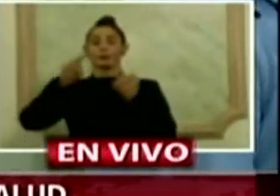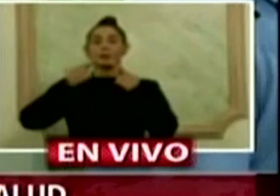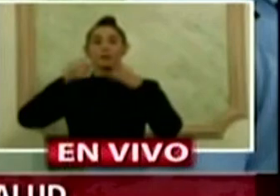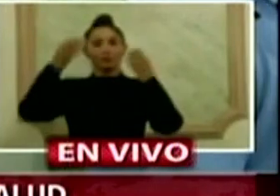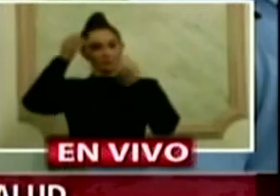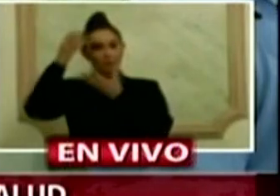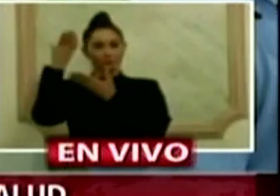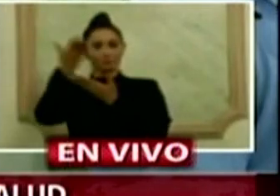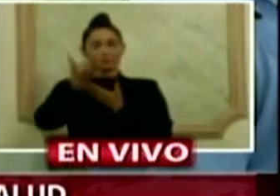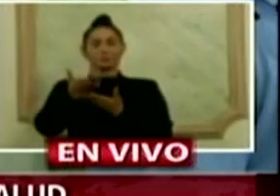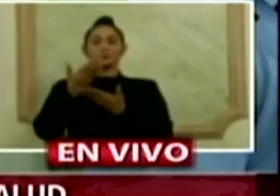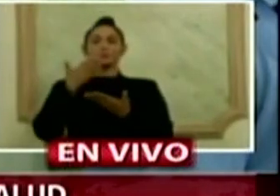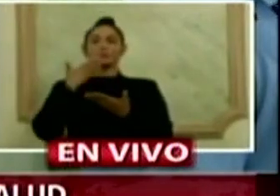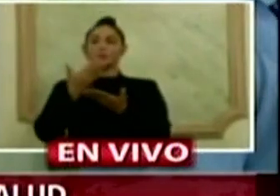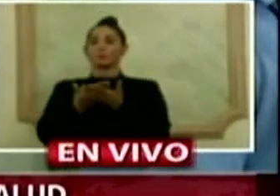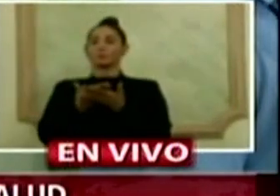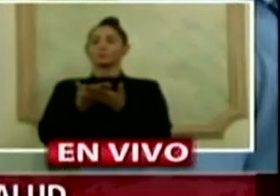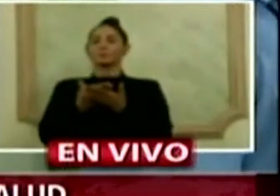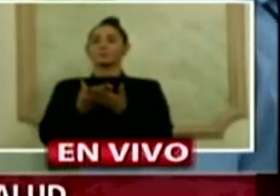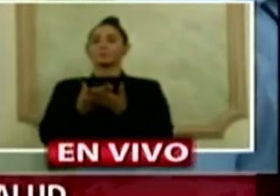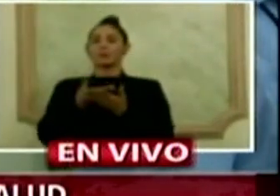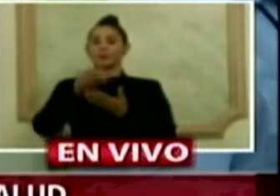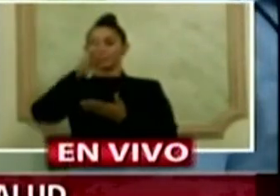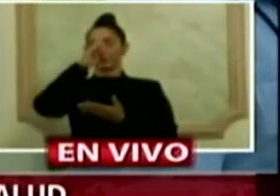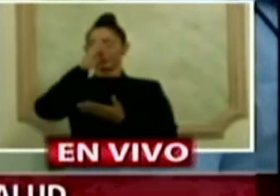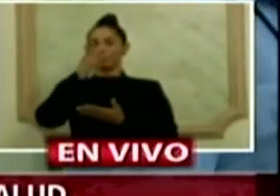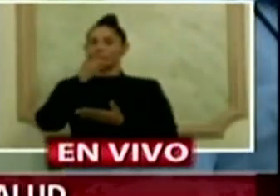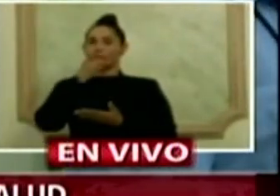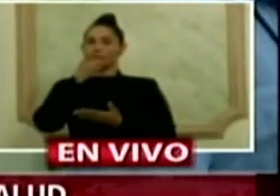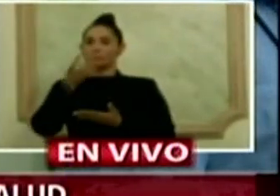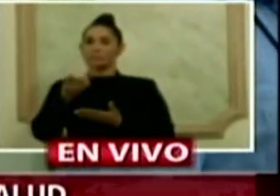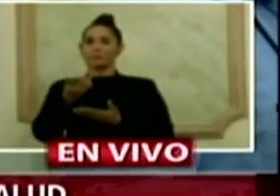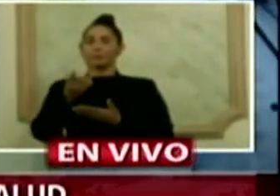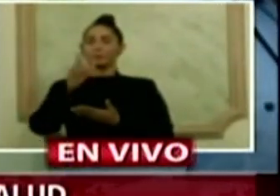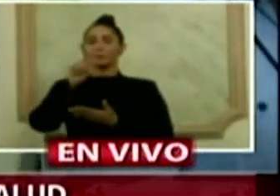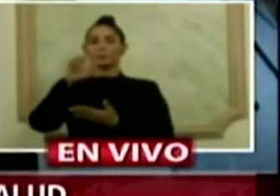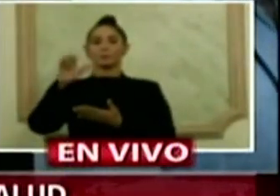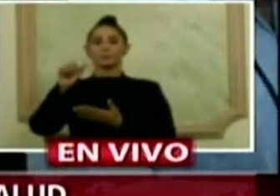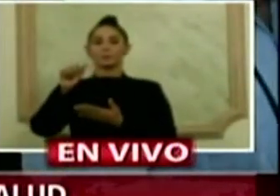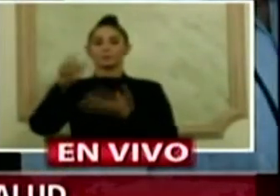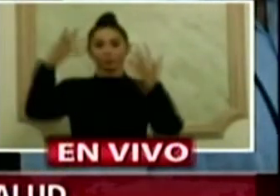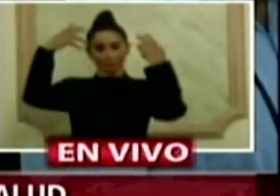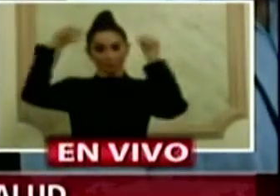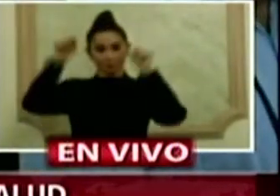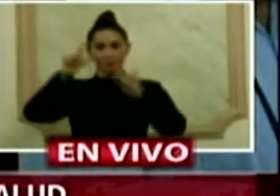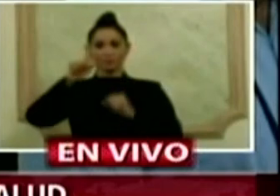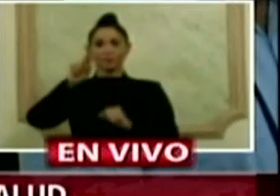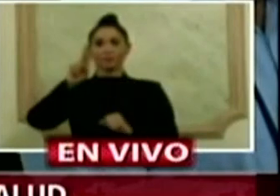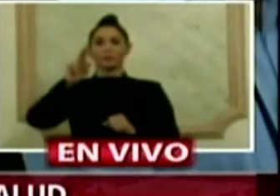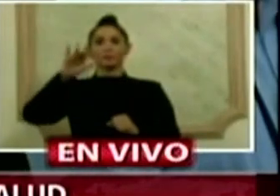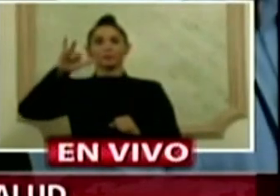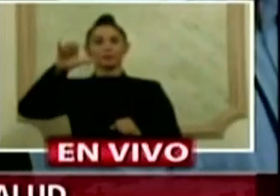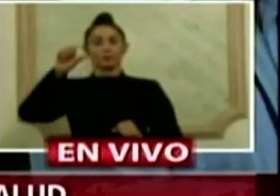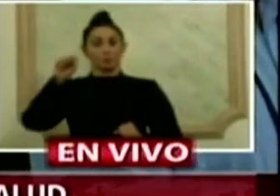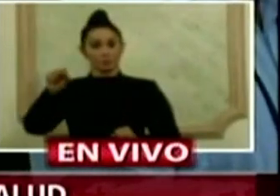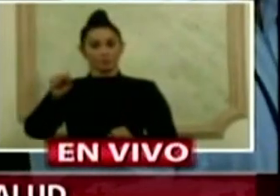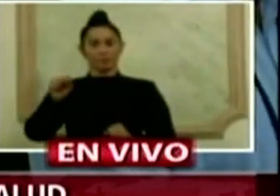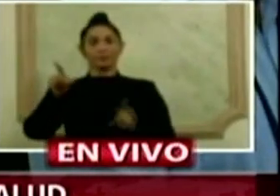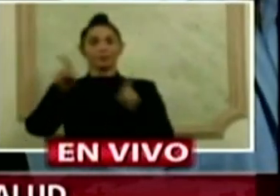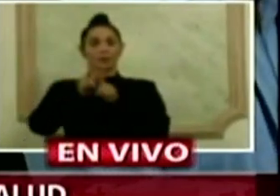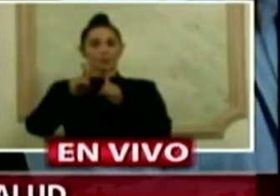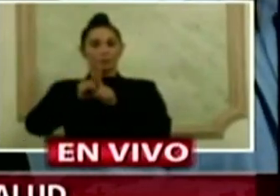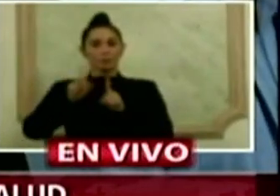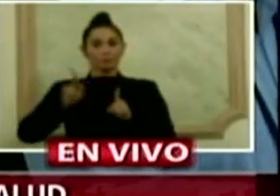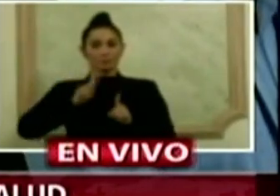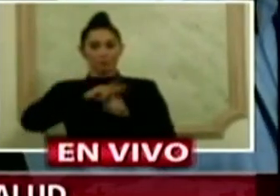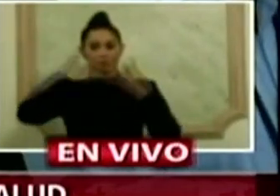gracias, excelentísimo señor presidente de la República Dominicana, licenciado Luis Abinader, señora vicepresidenta de la